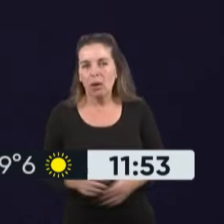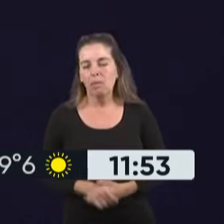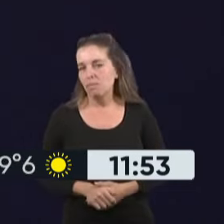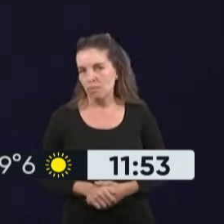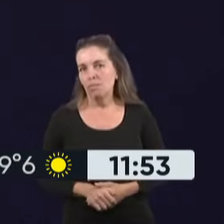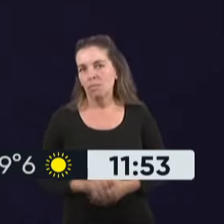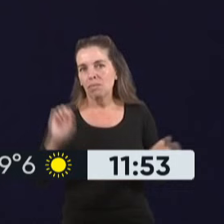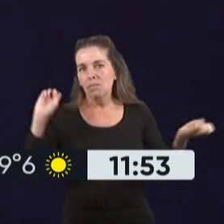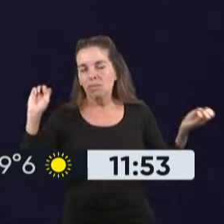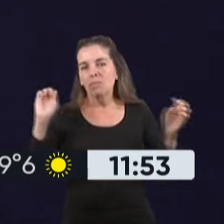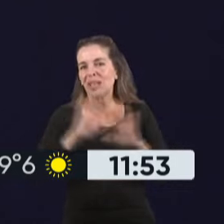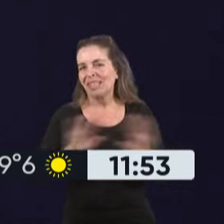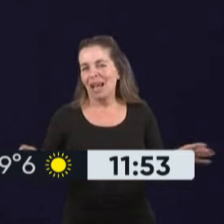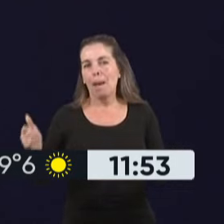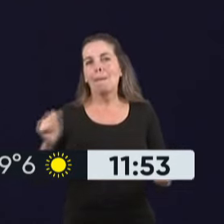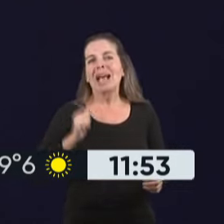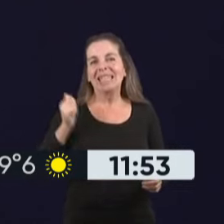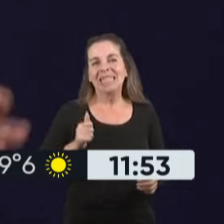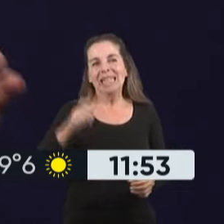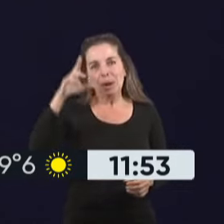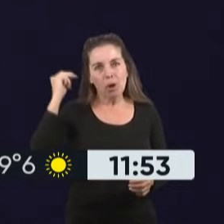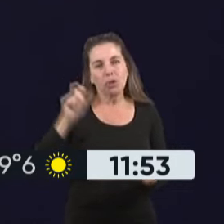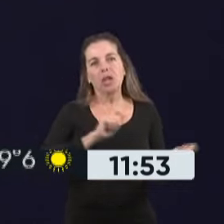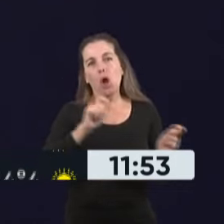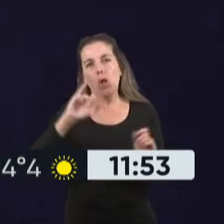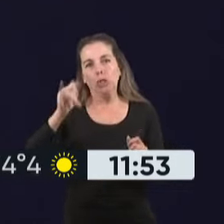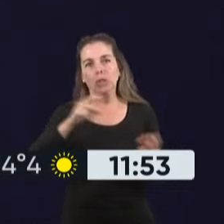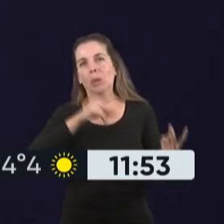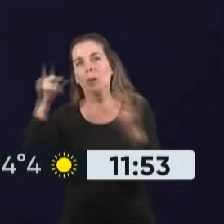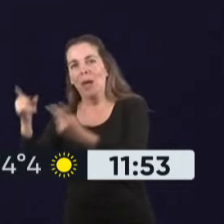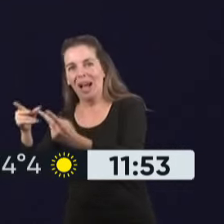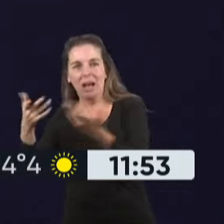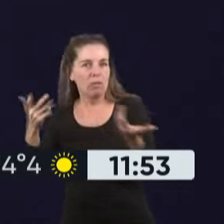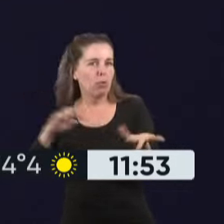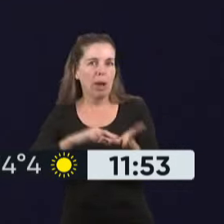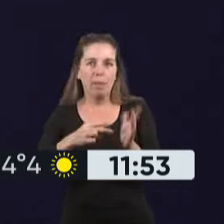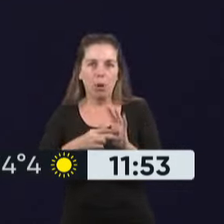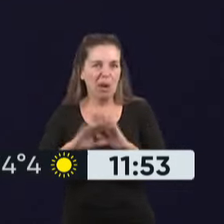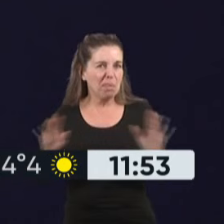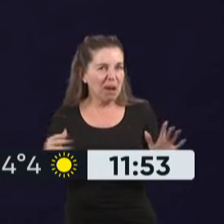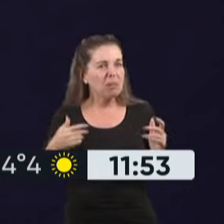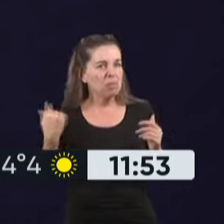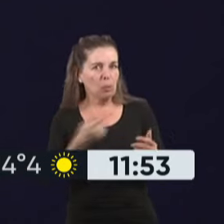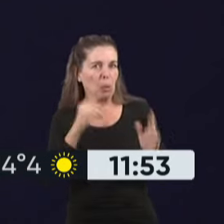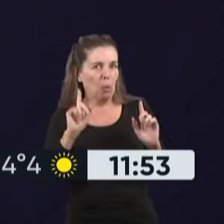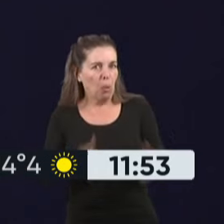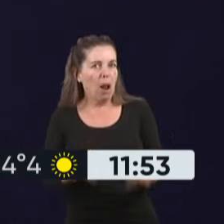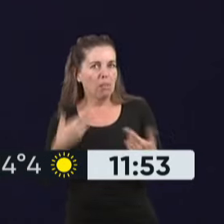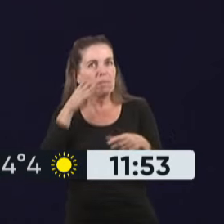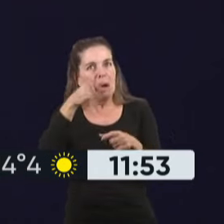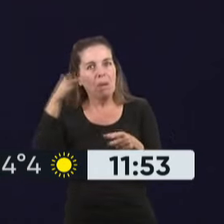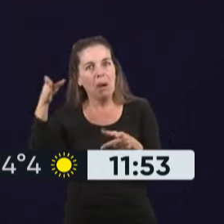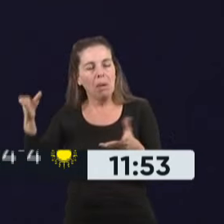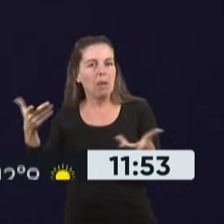va a ir la canciller Diana Mondino en su representación. No tenemos ningún problema en presentarnos en ningún lugar que esté, en